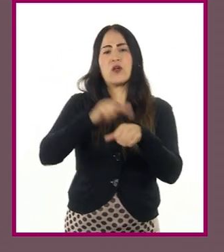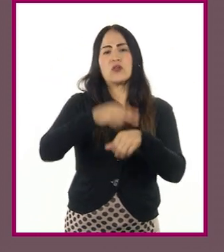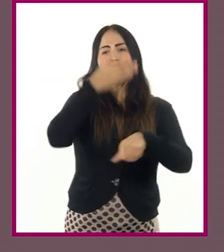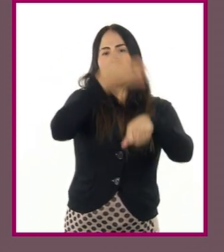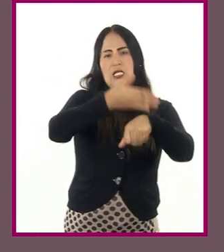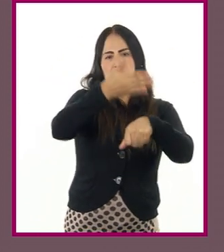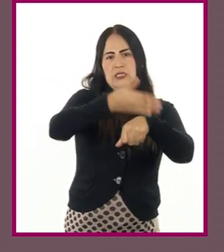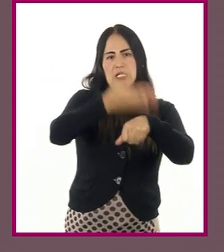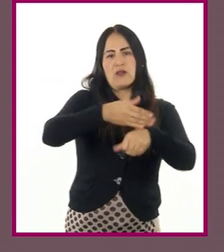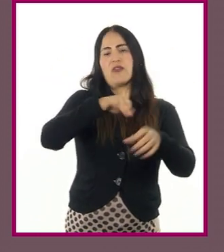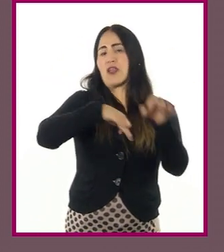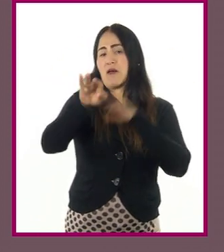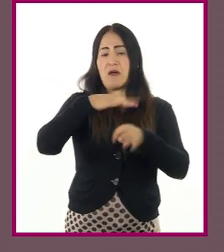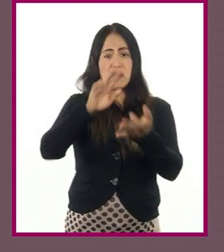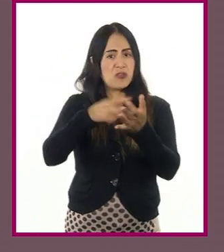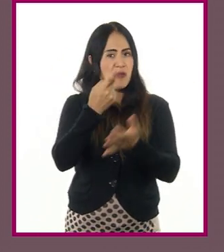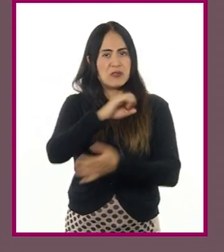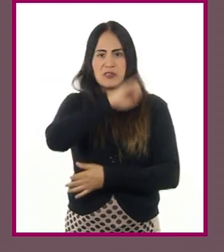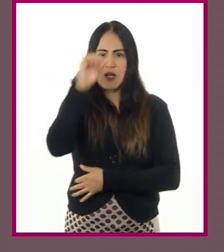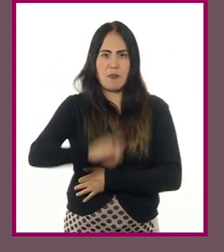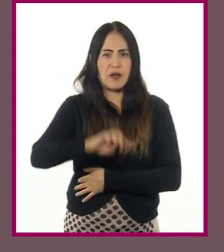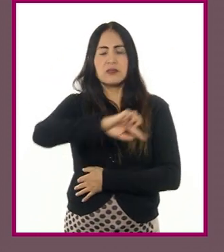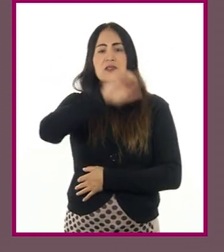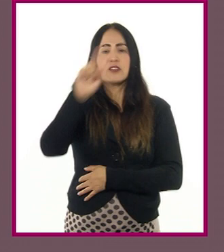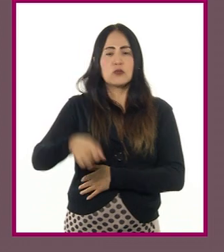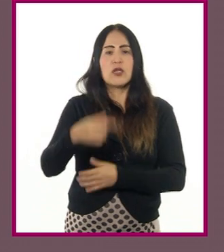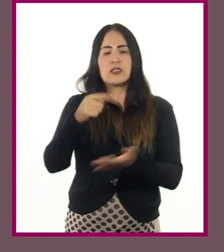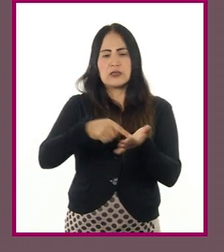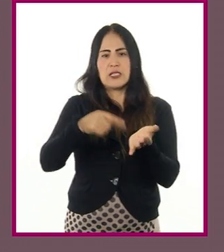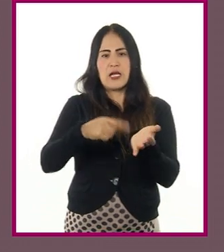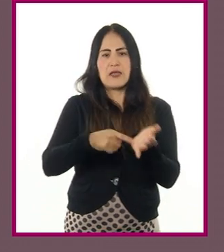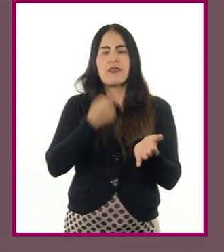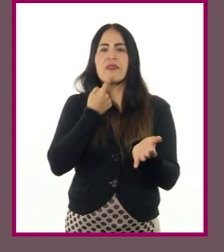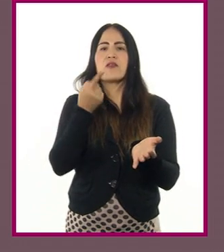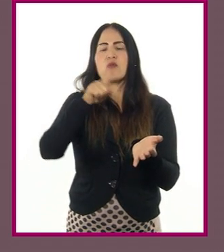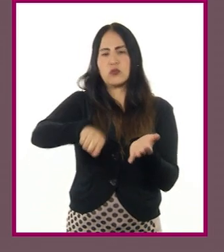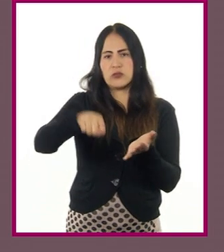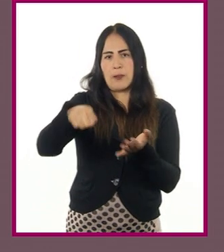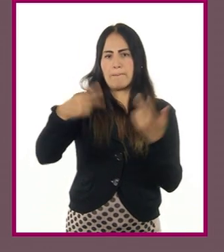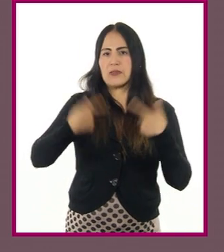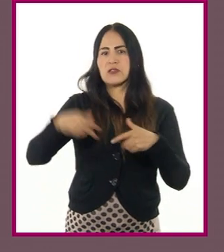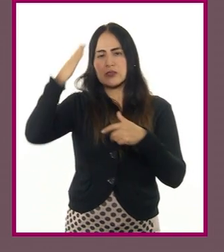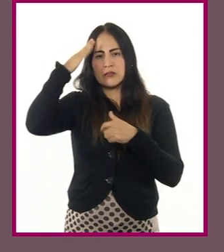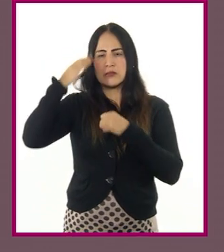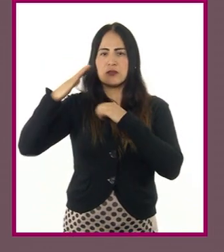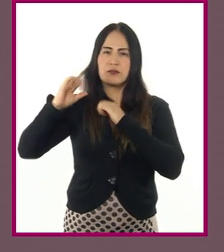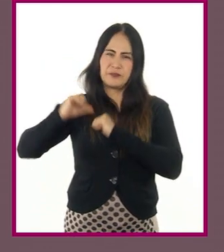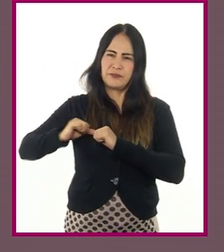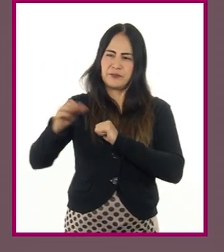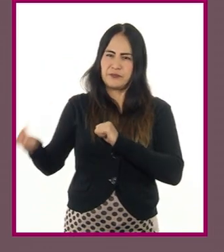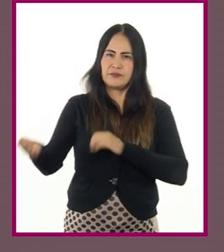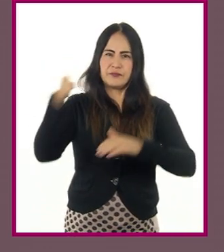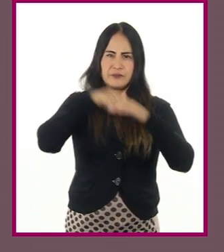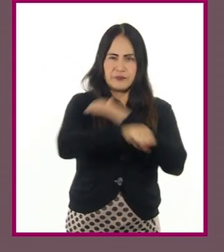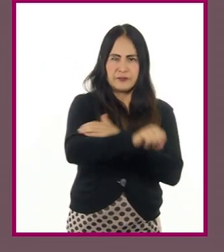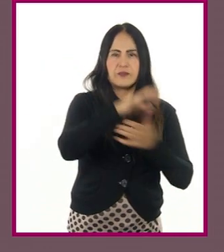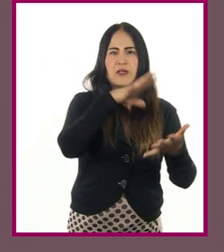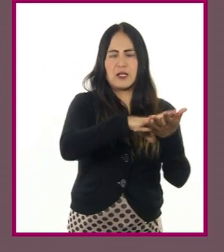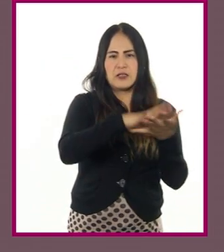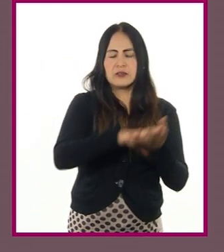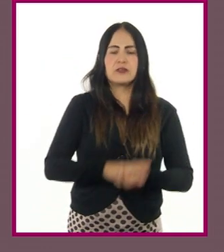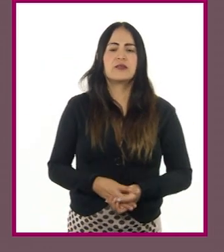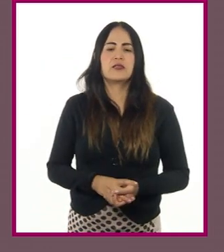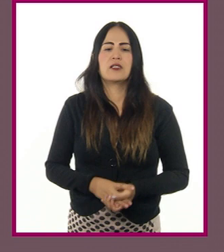giraron órdenes de aprehensión contra los principales dirigentes. El 1 de septiembre, en su informe